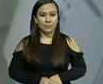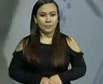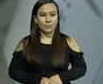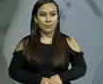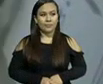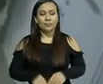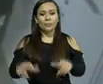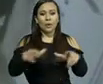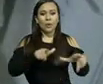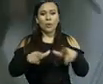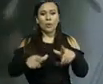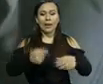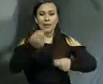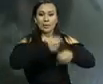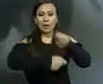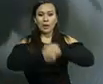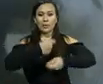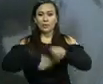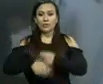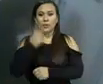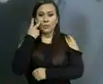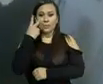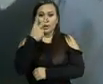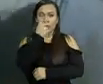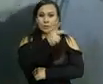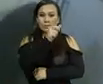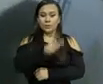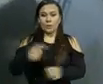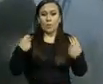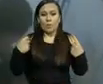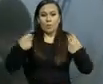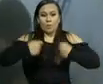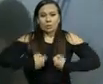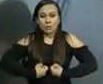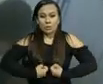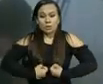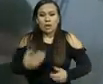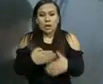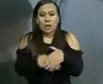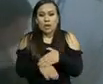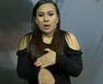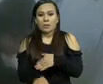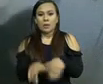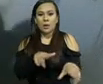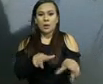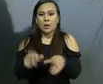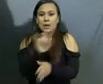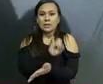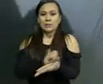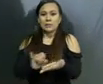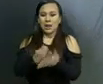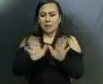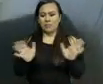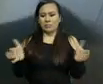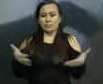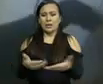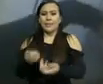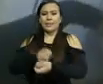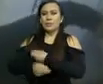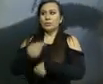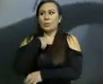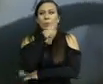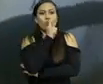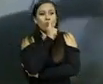sucedió en un centro comercial estos dos sujetos como chile y mate una inglesa a la encima mientras que el otro está de campaña